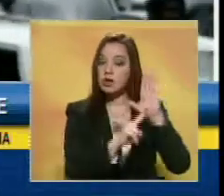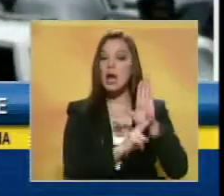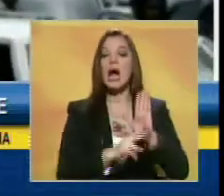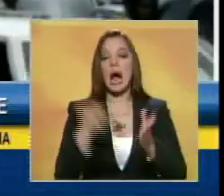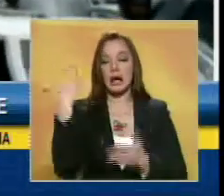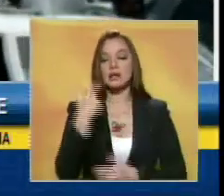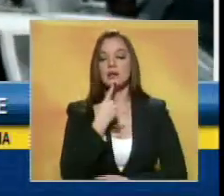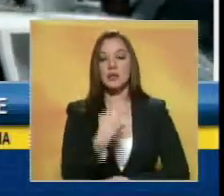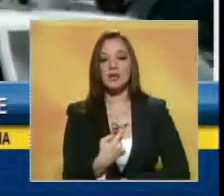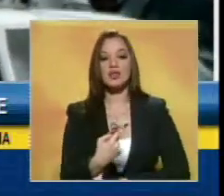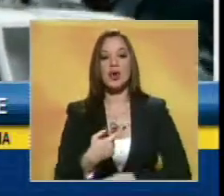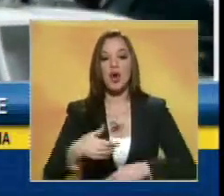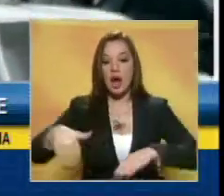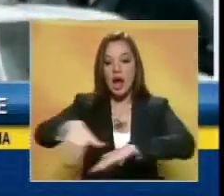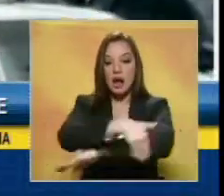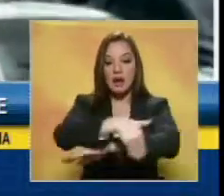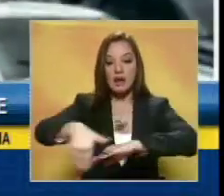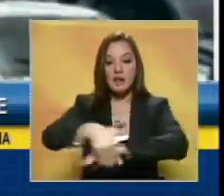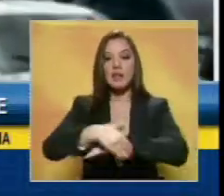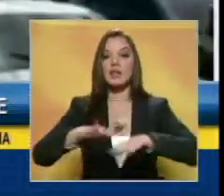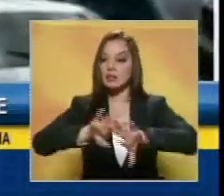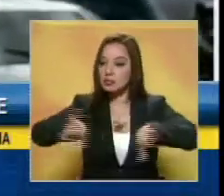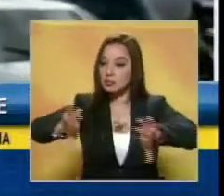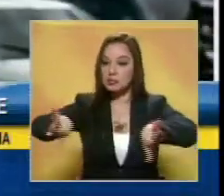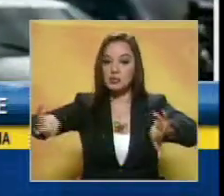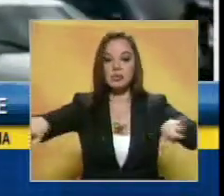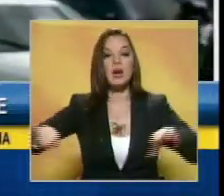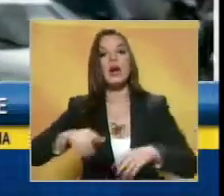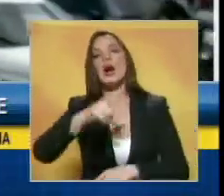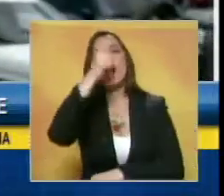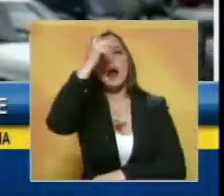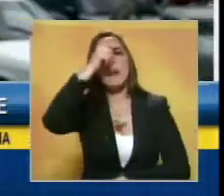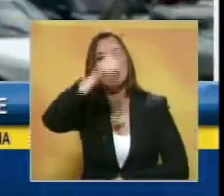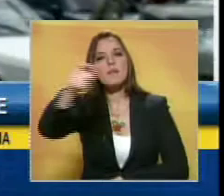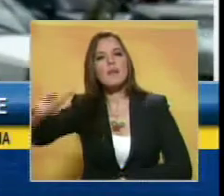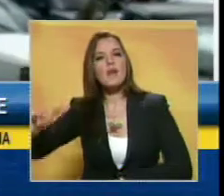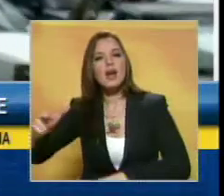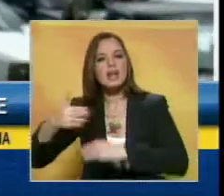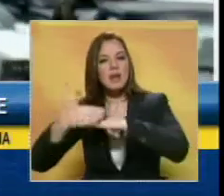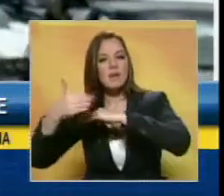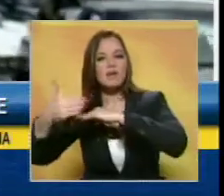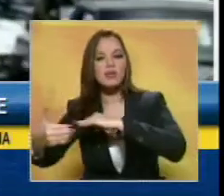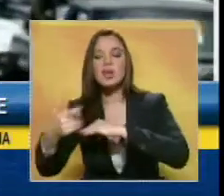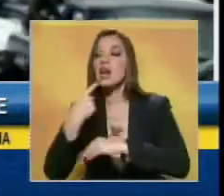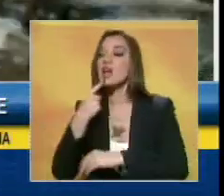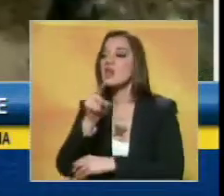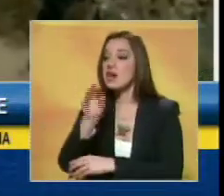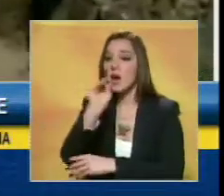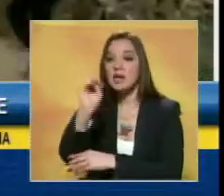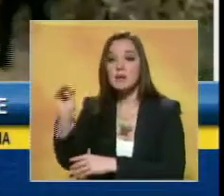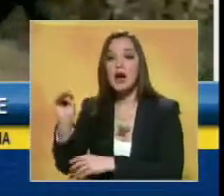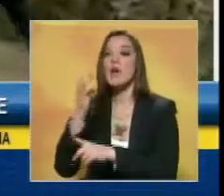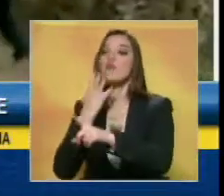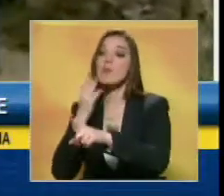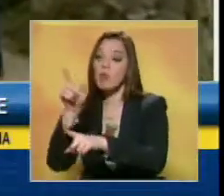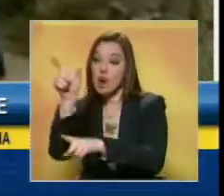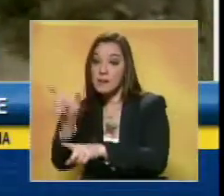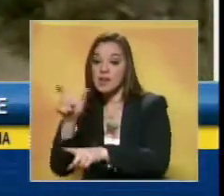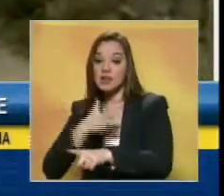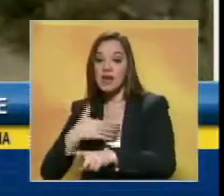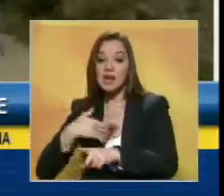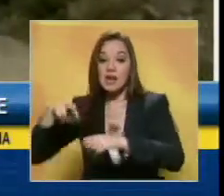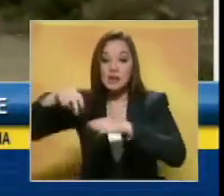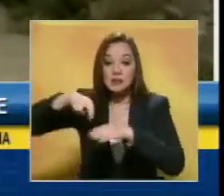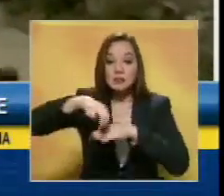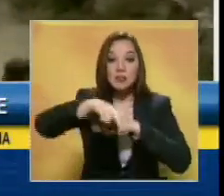fue despejada pasadas las 9 de la noche. A los pobladores de los municipios fronterizos se les advirtió que quien trate de cruzar la frontera por